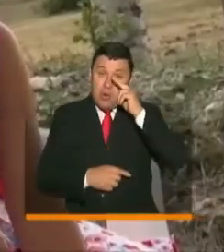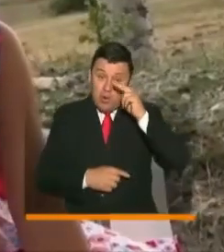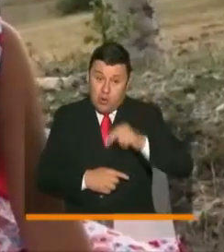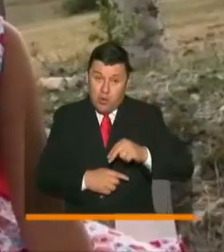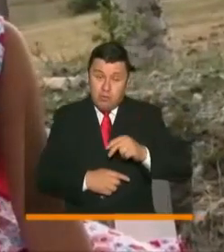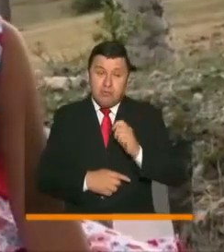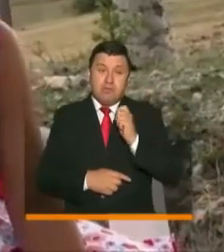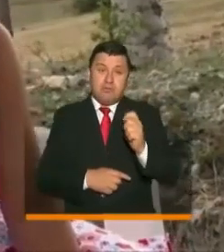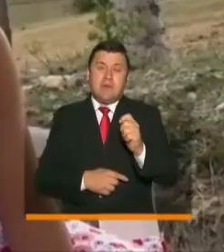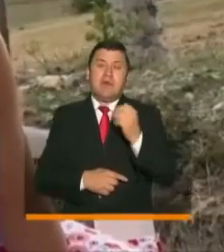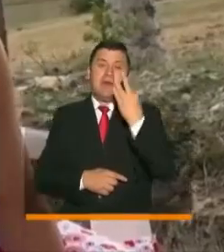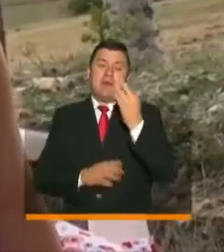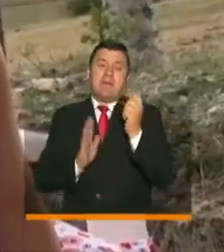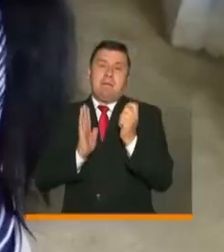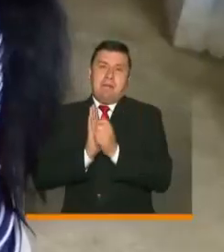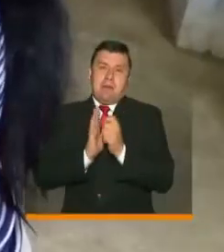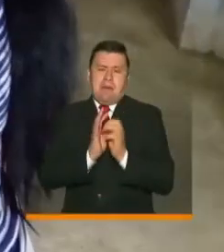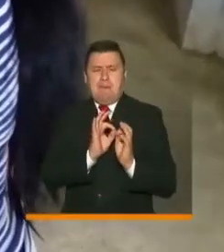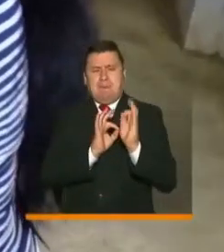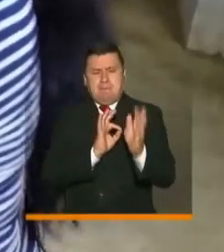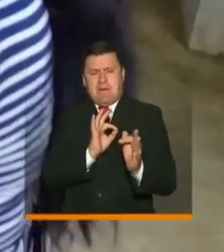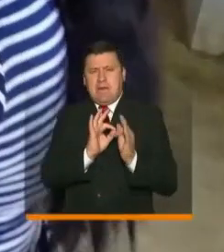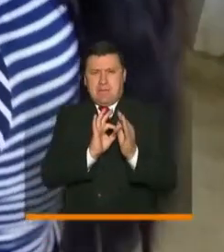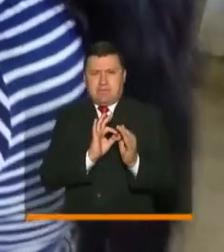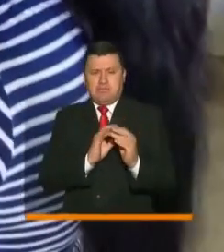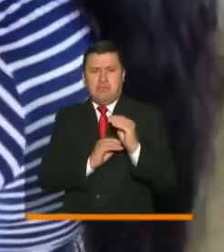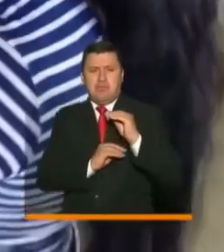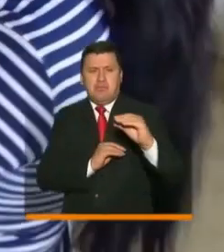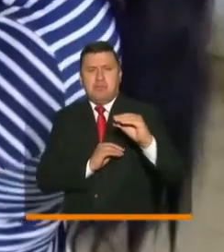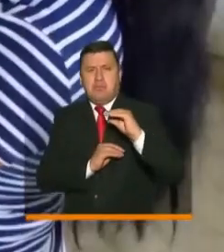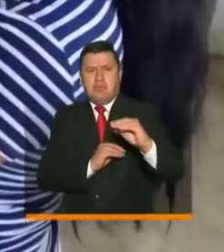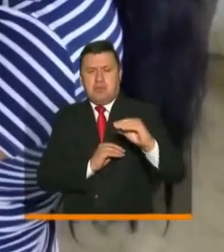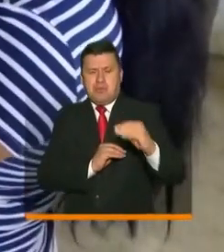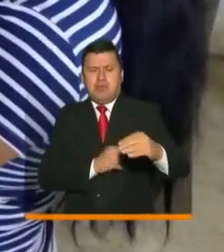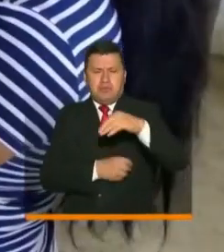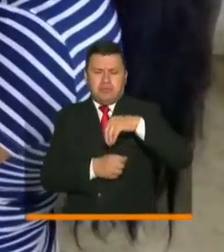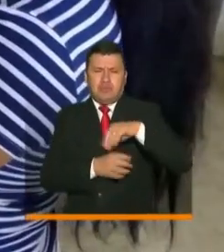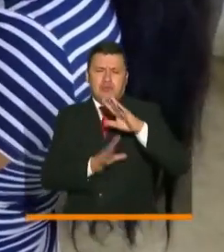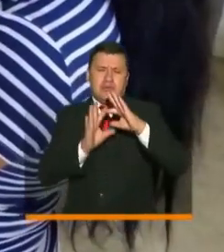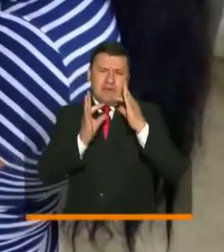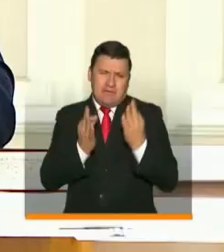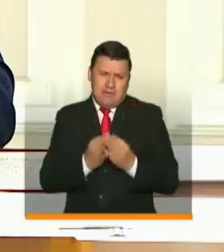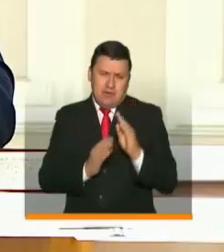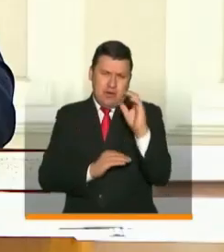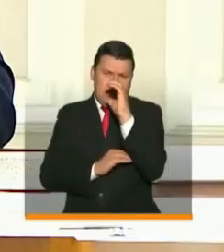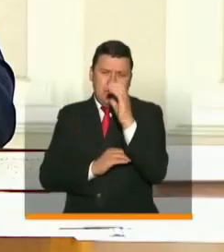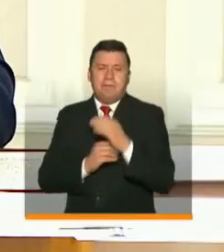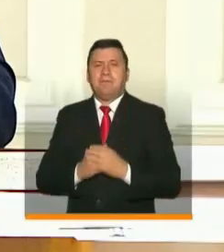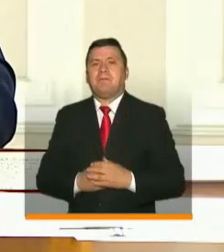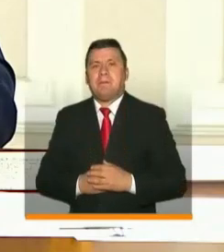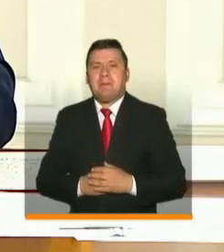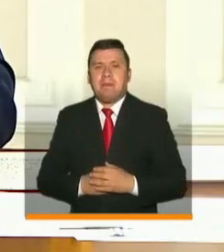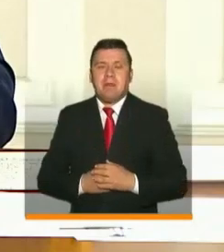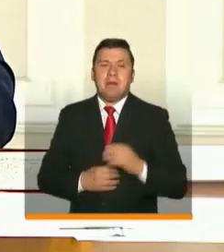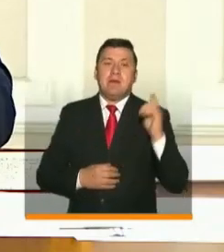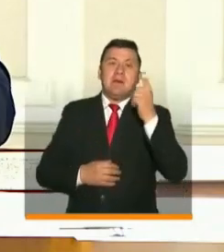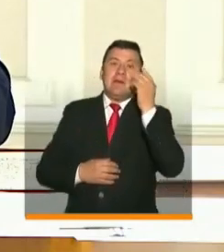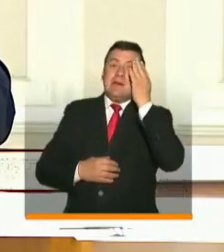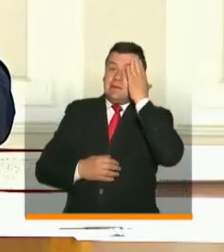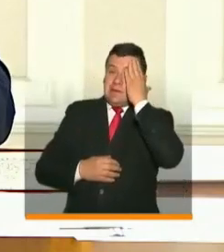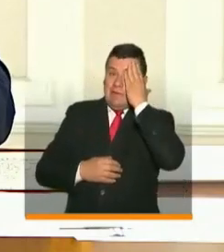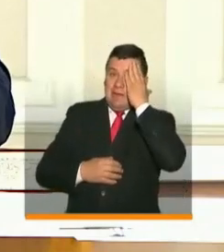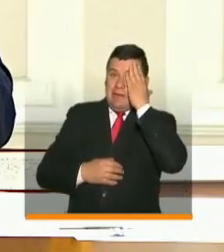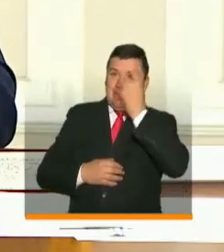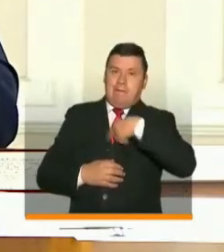junio tendremos el tercer giro de ingreso solidario para las familias colombianas. Aquí sabemos que